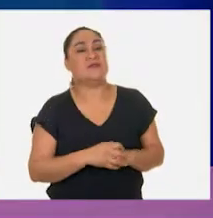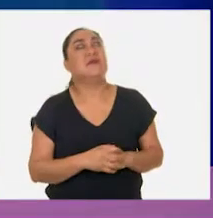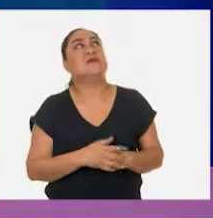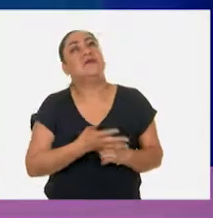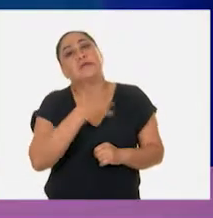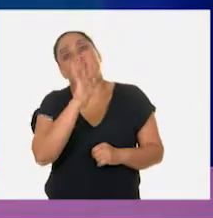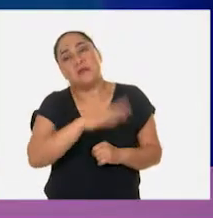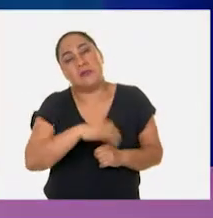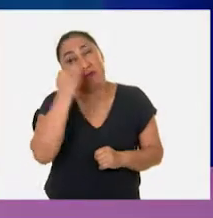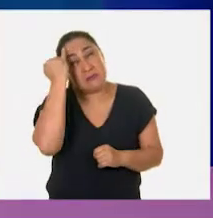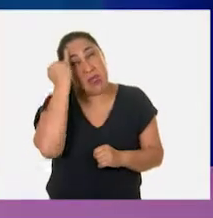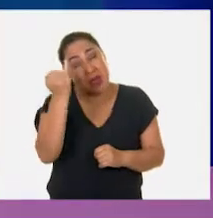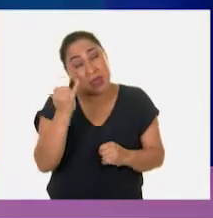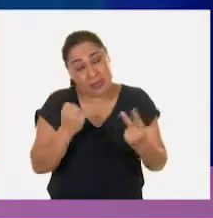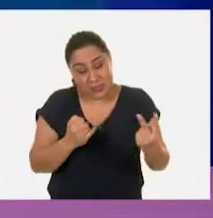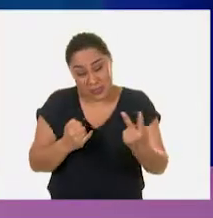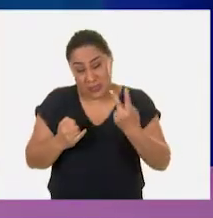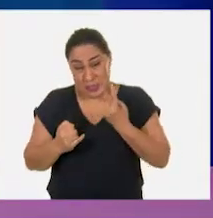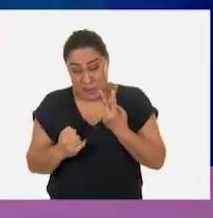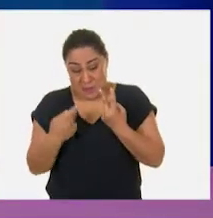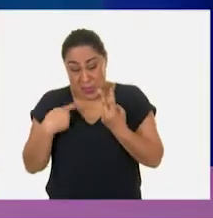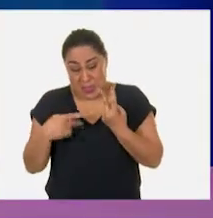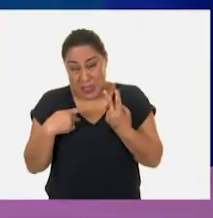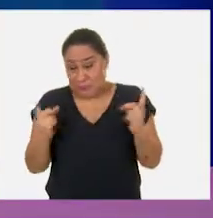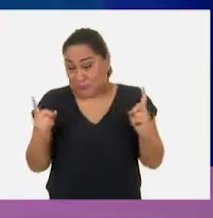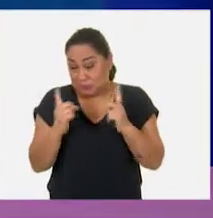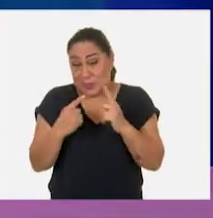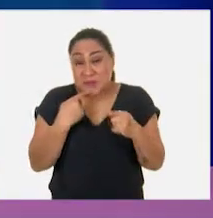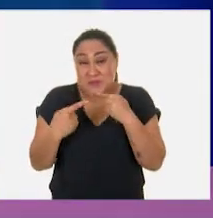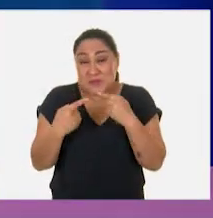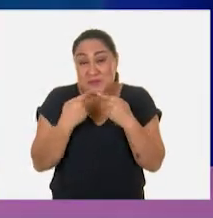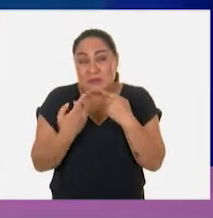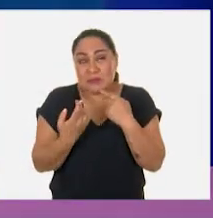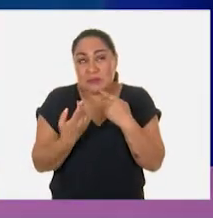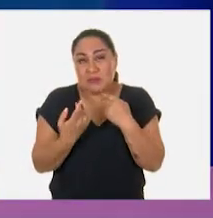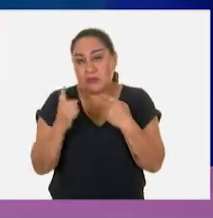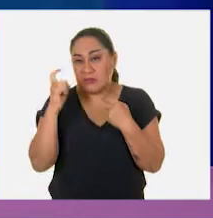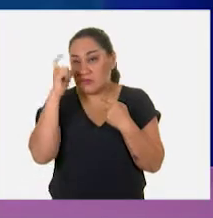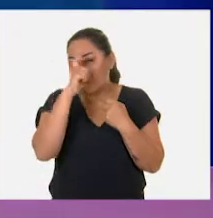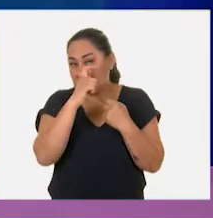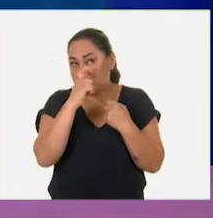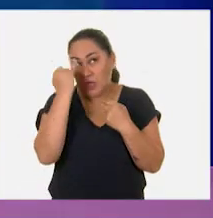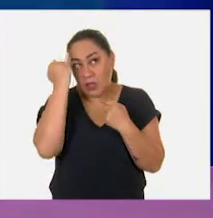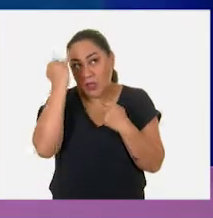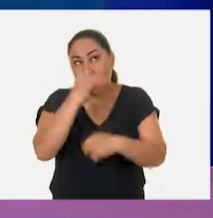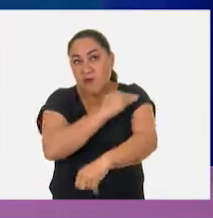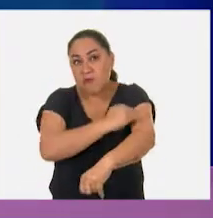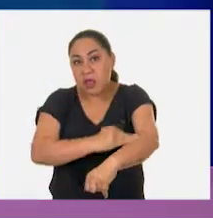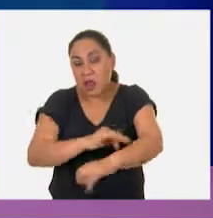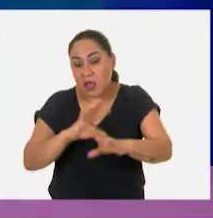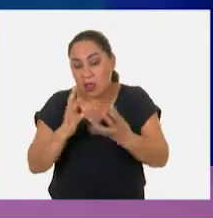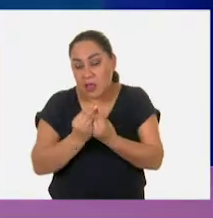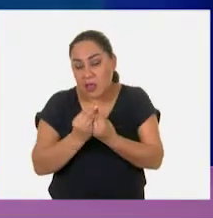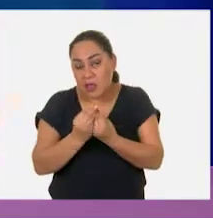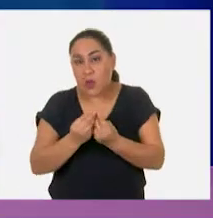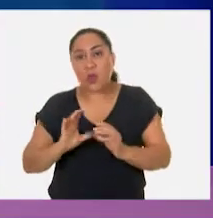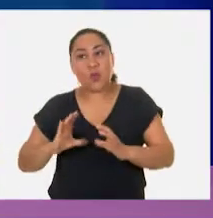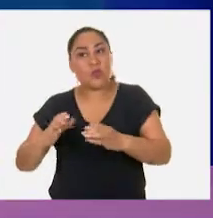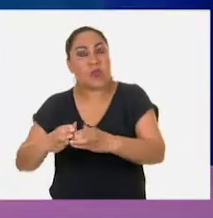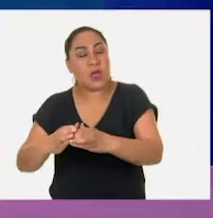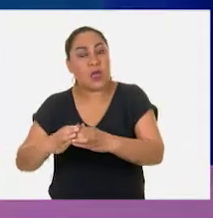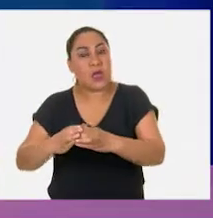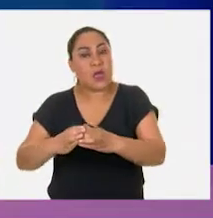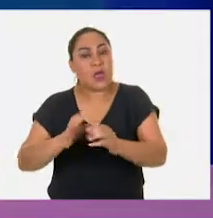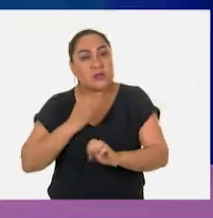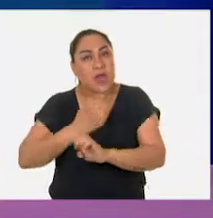si entre dos personas es difícil ponernos de acuerdo, ahora entre una familia, una comunidad, un estado y hasta un